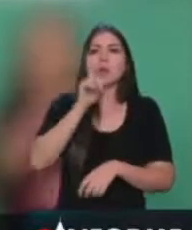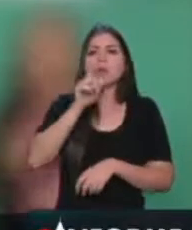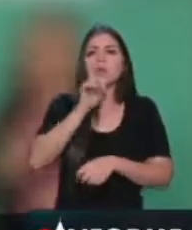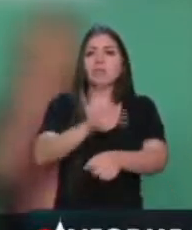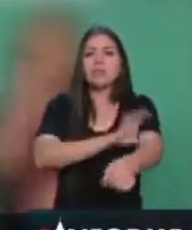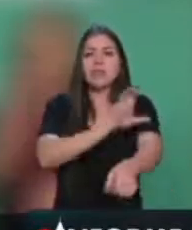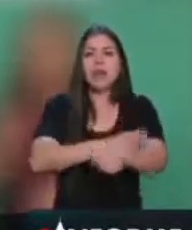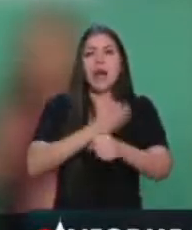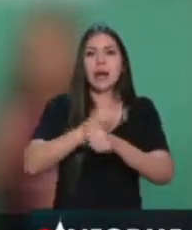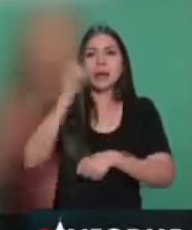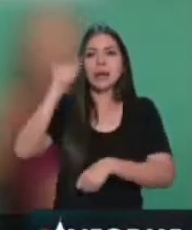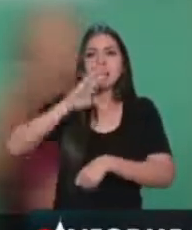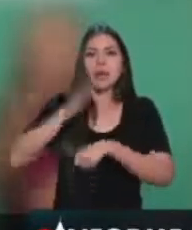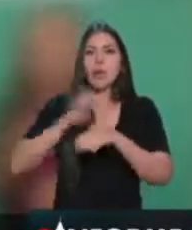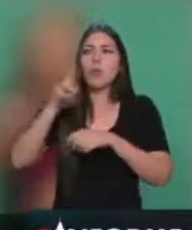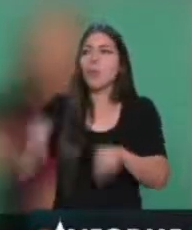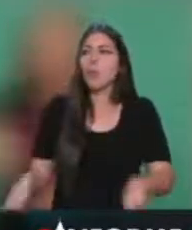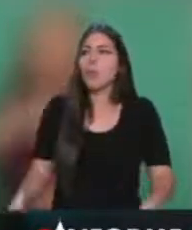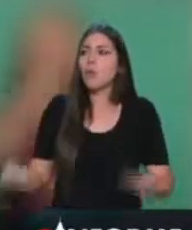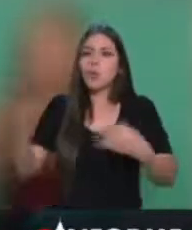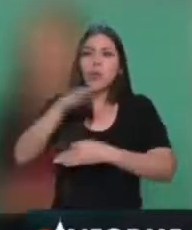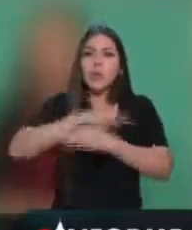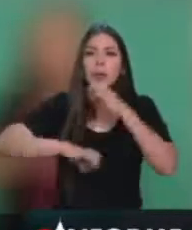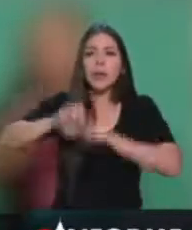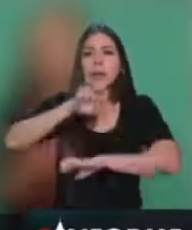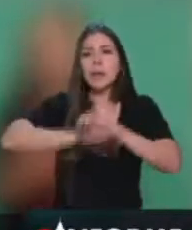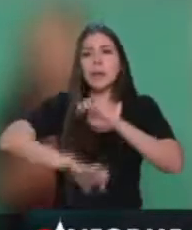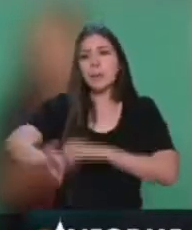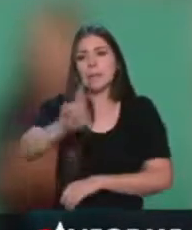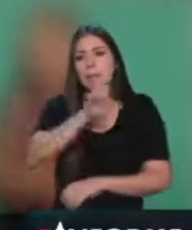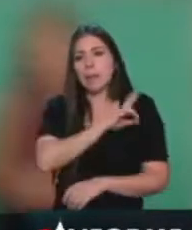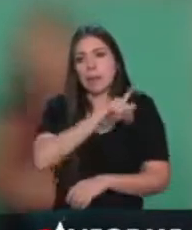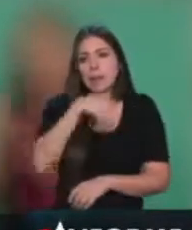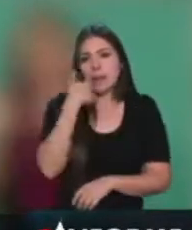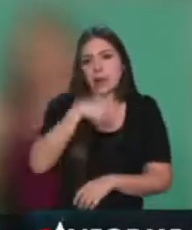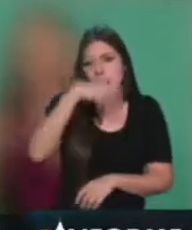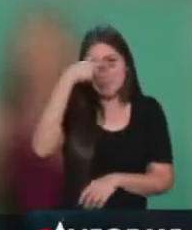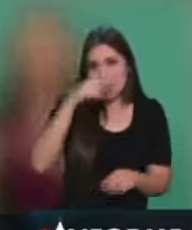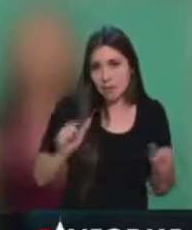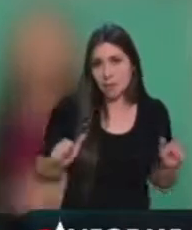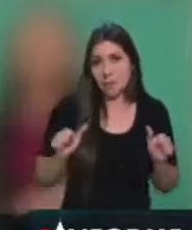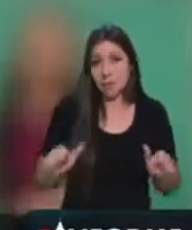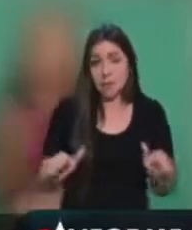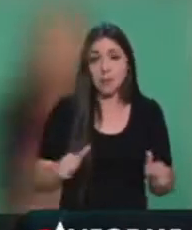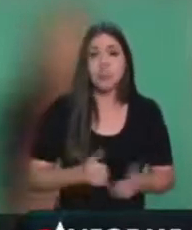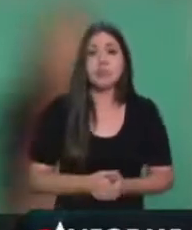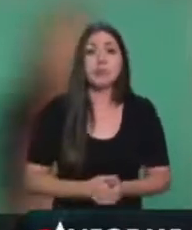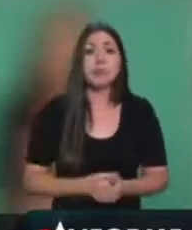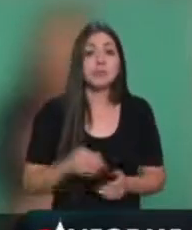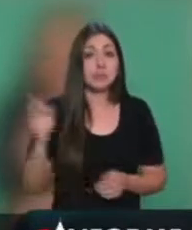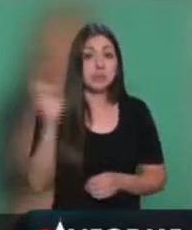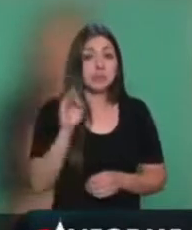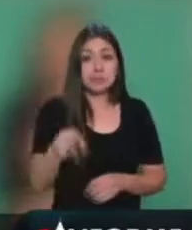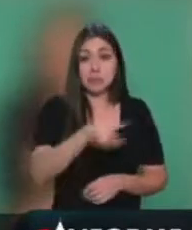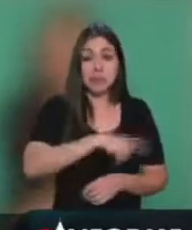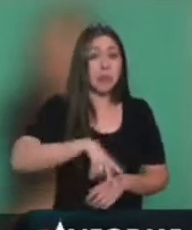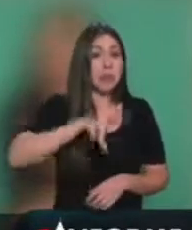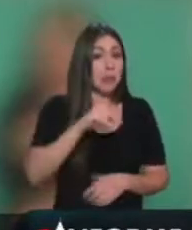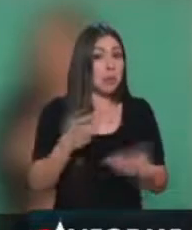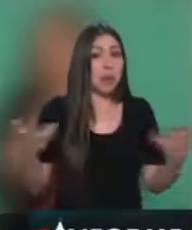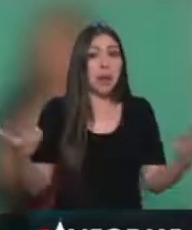que se está proponiendo, esto es lo que se está cuidando, y esto era el modelo que si no actuamos es a donde nos van a